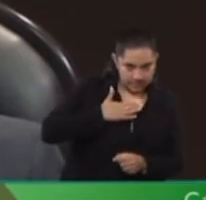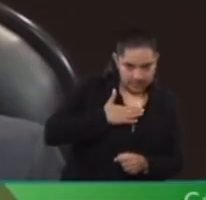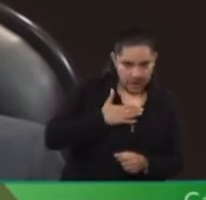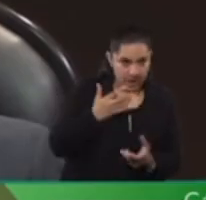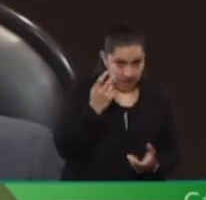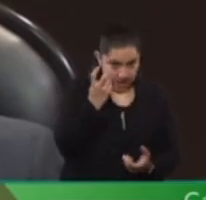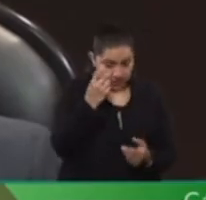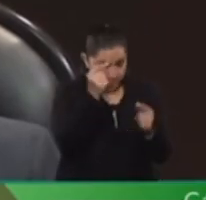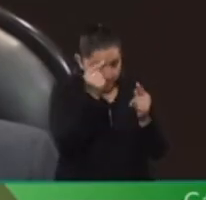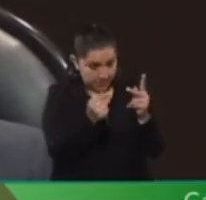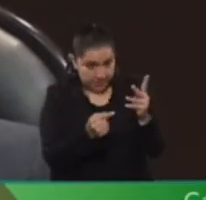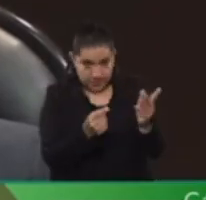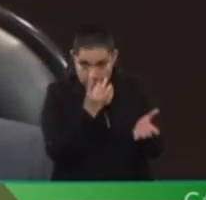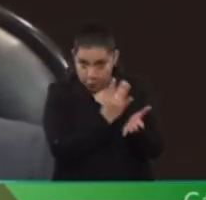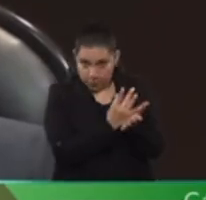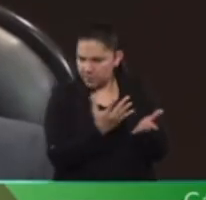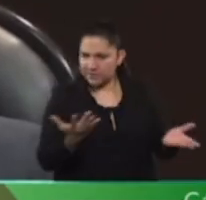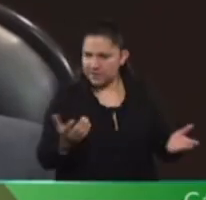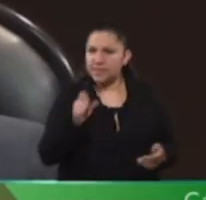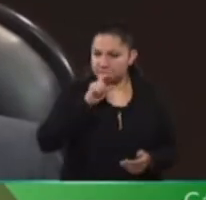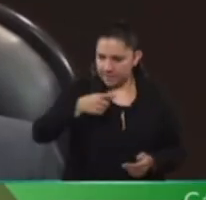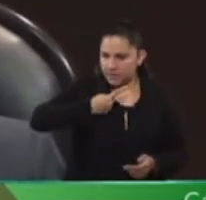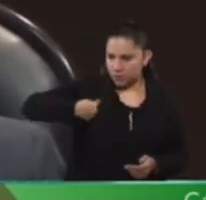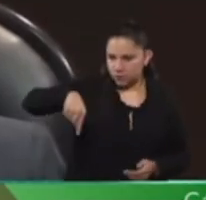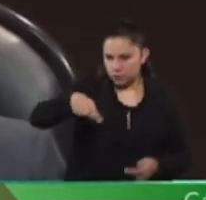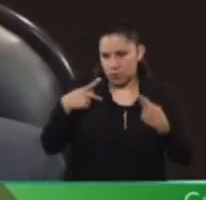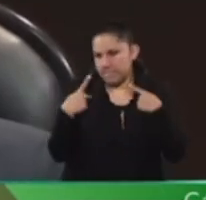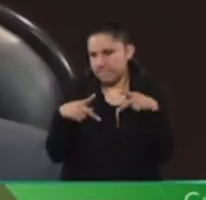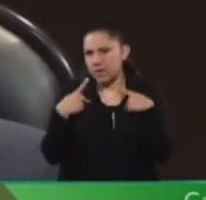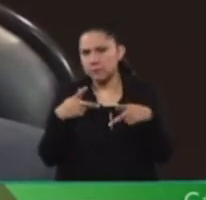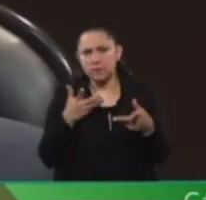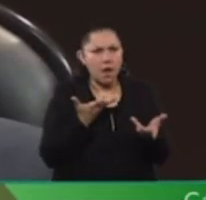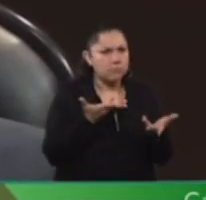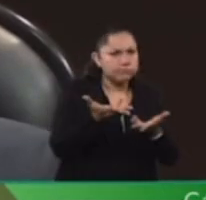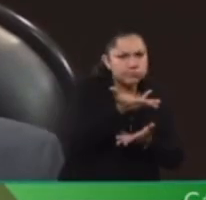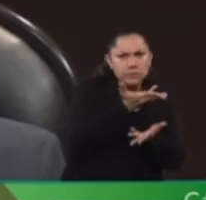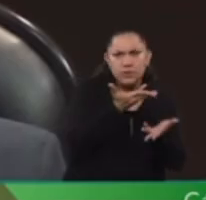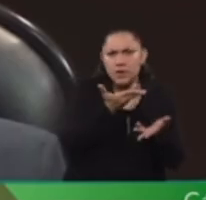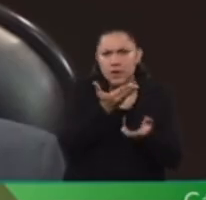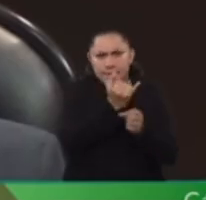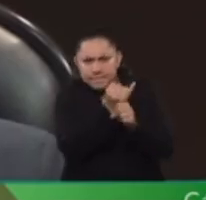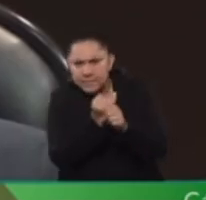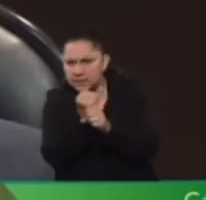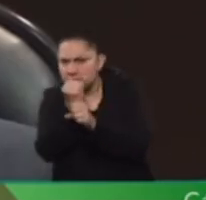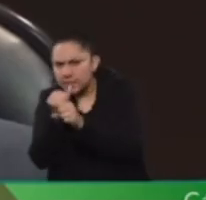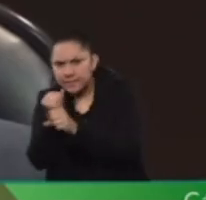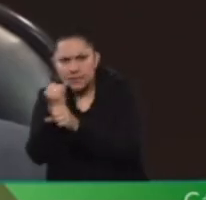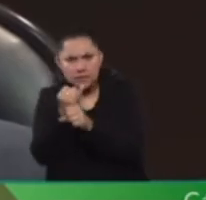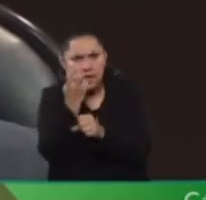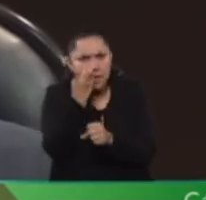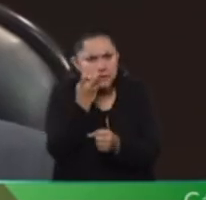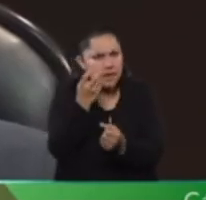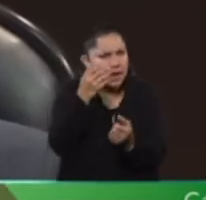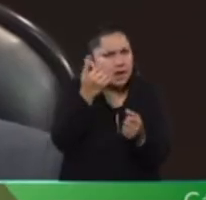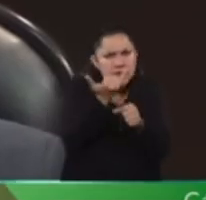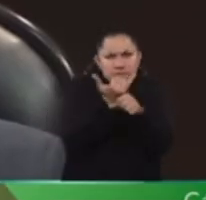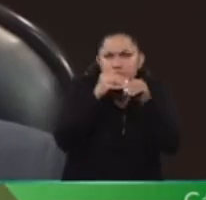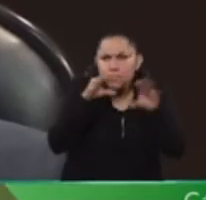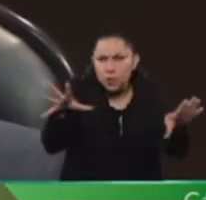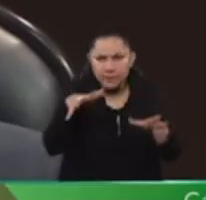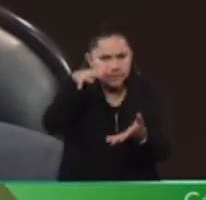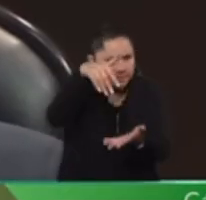como investigadores, mayormente cualitativos, y recibimos una cantidad enorme de información, de feedback, de